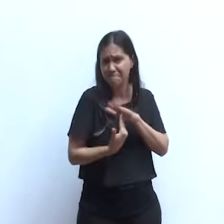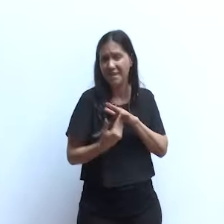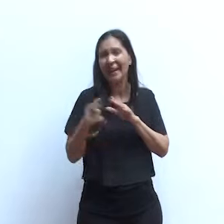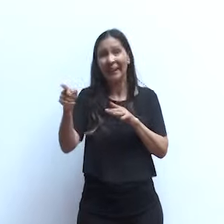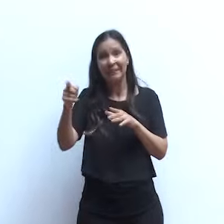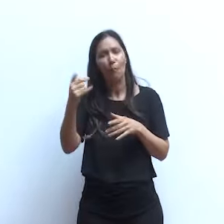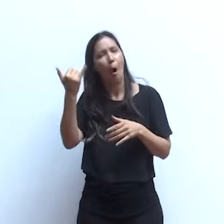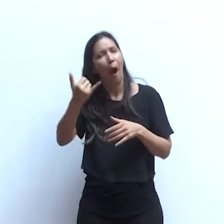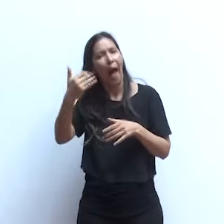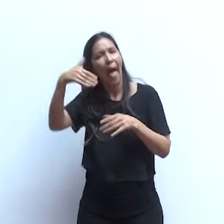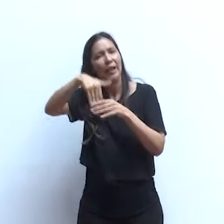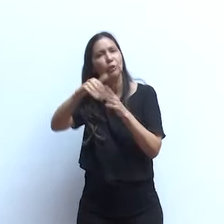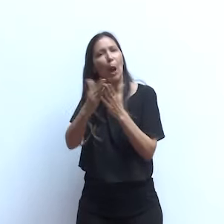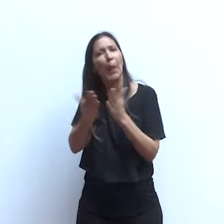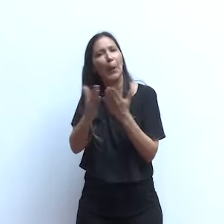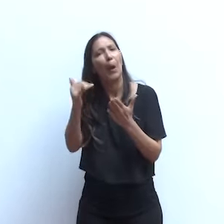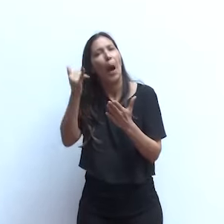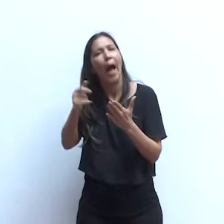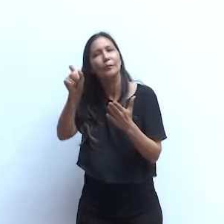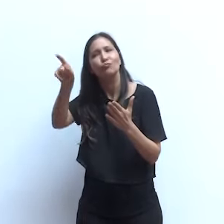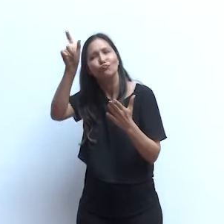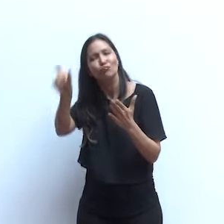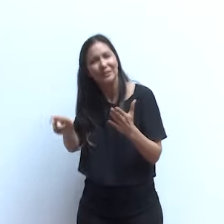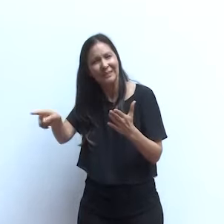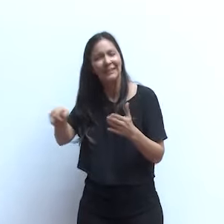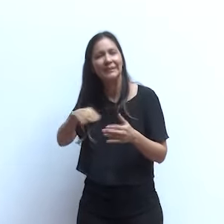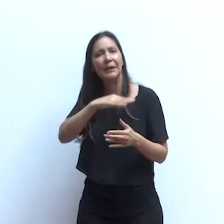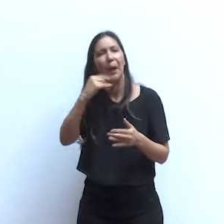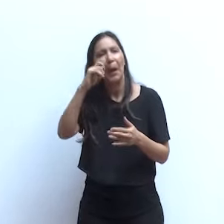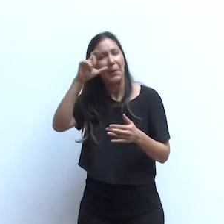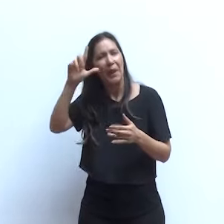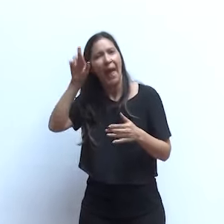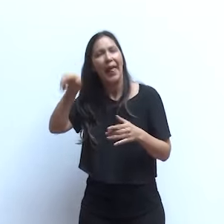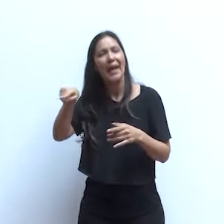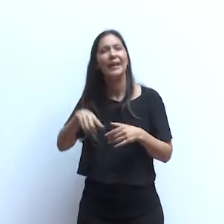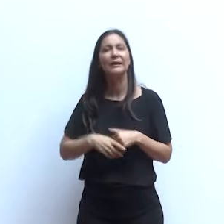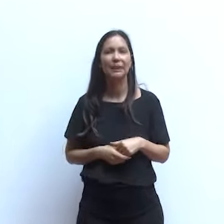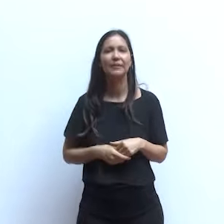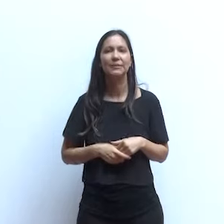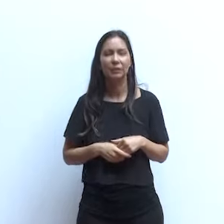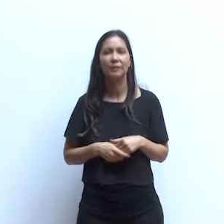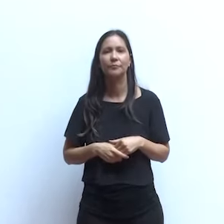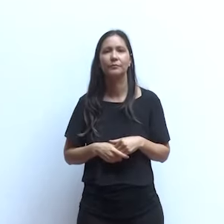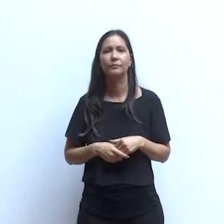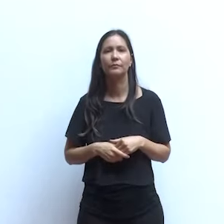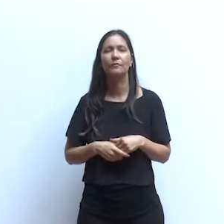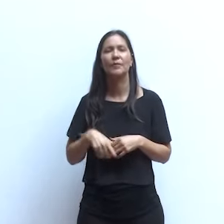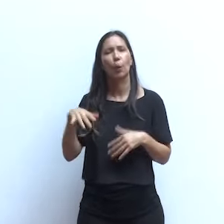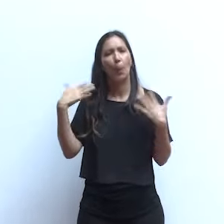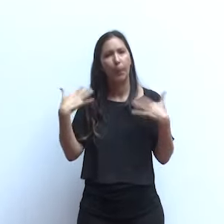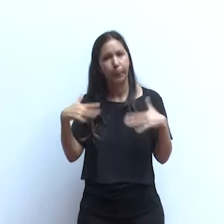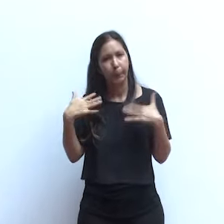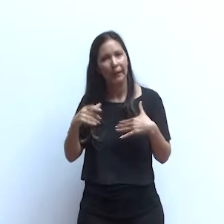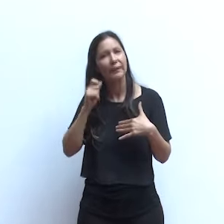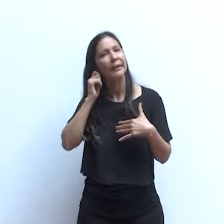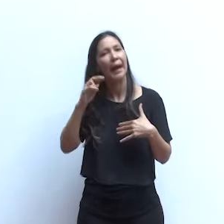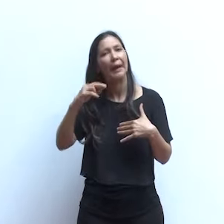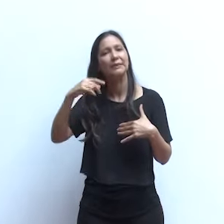ese ejercicio no Javier es es un gramano no todos sabemos que es un gramano